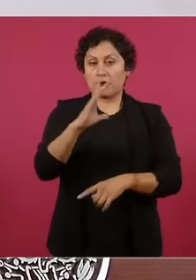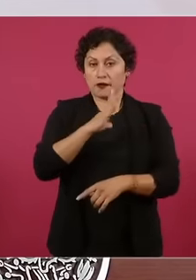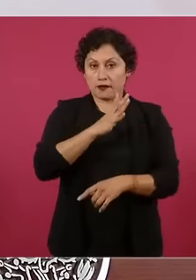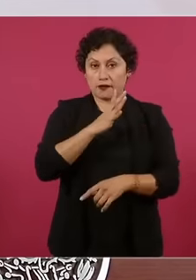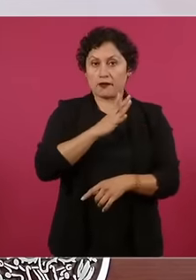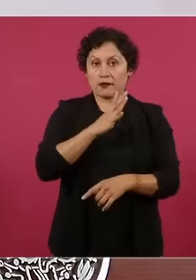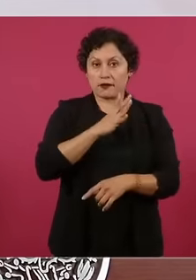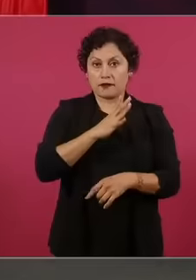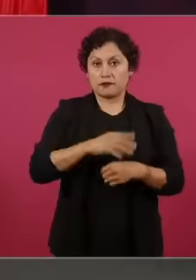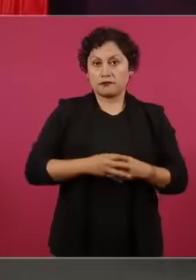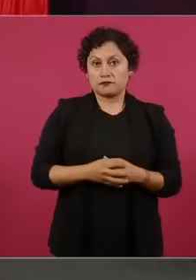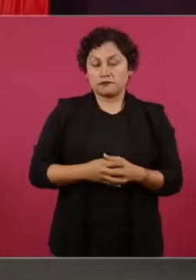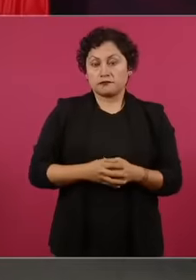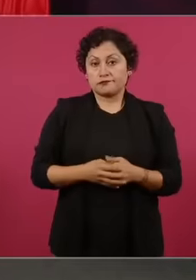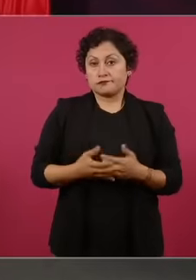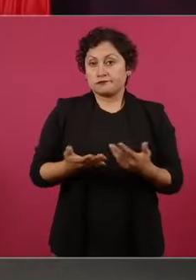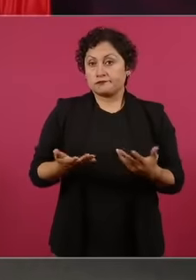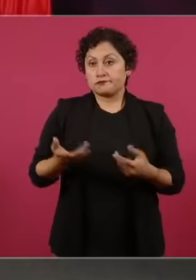pueden venir